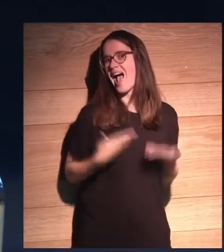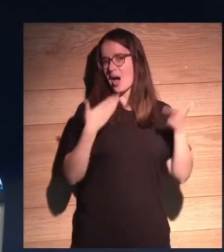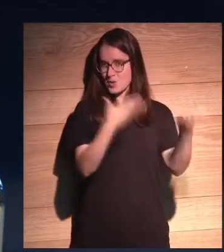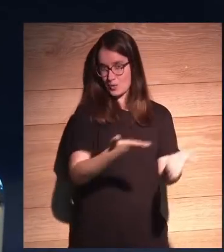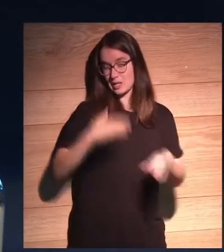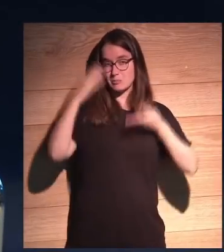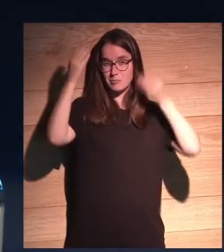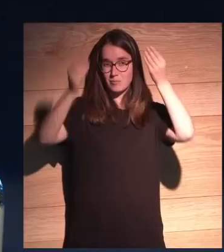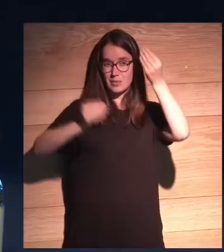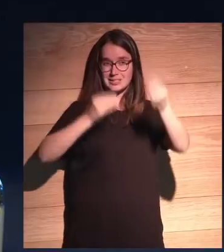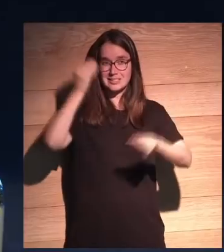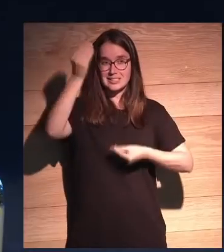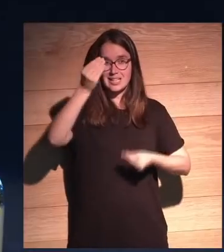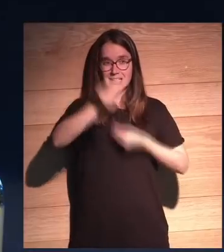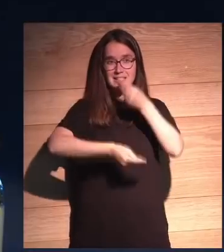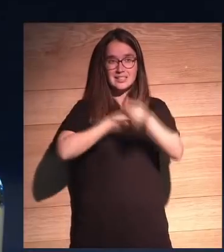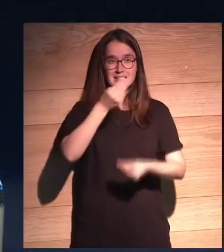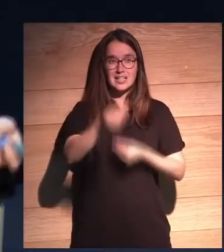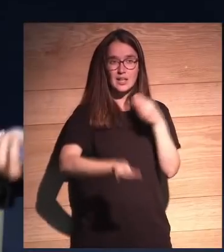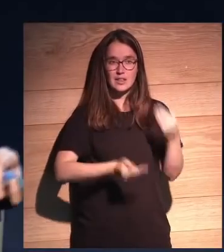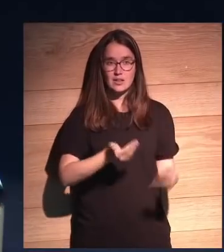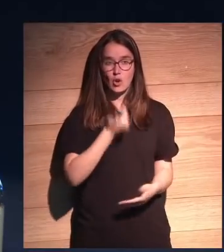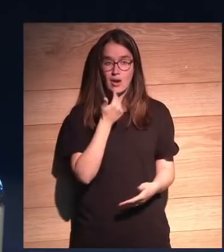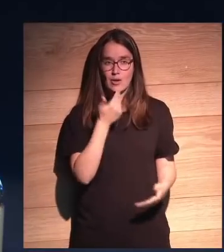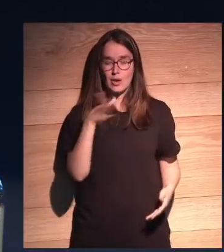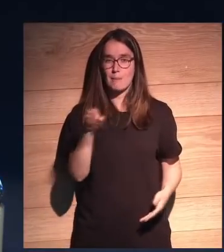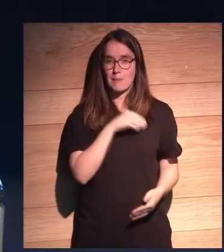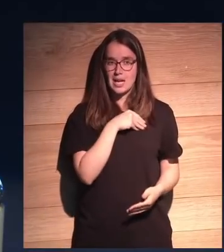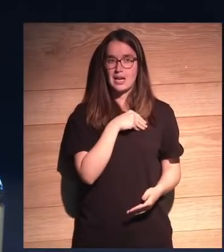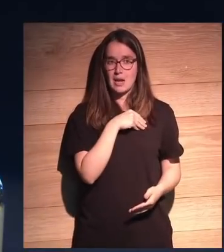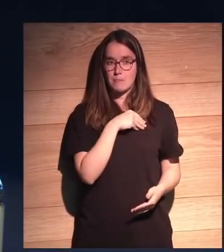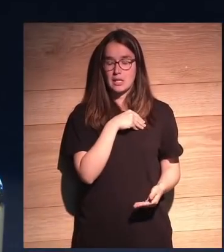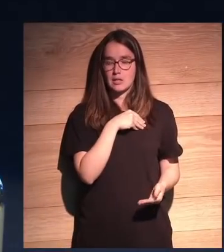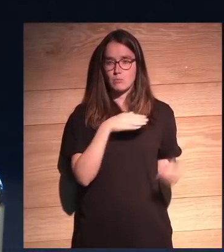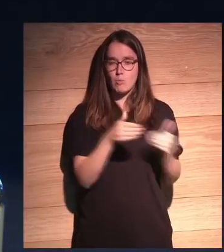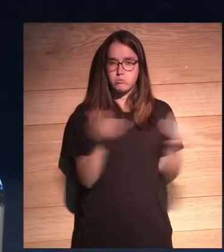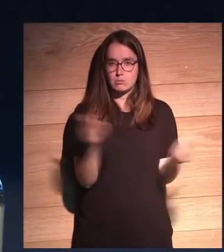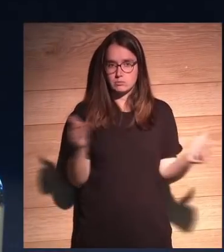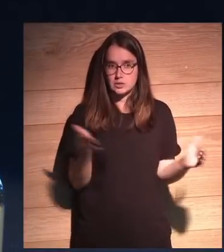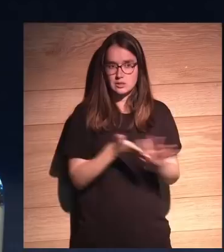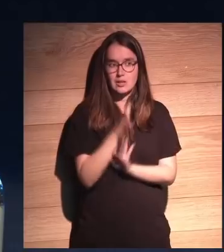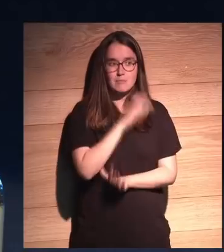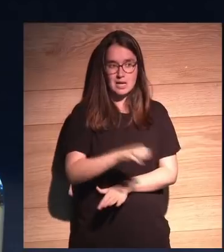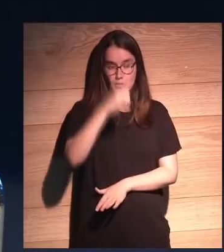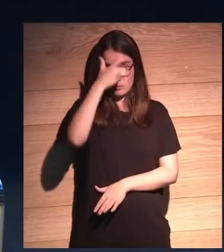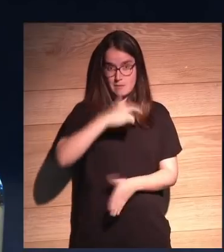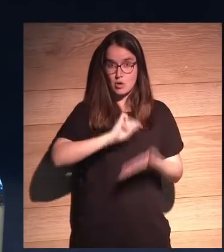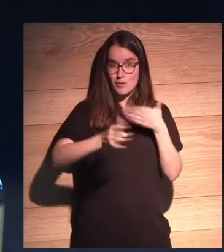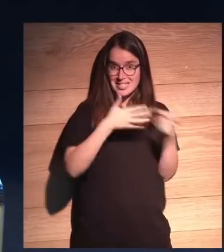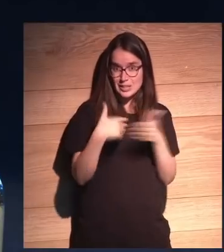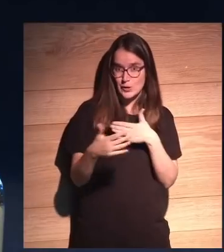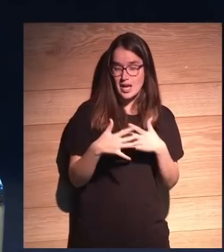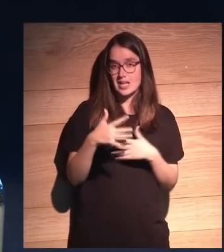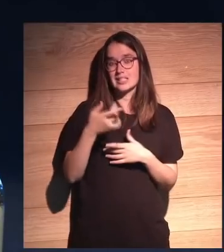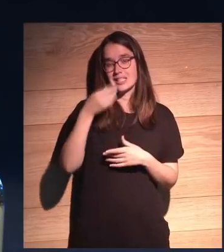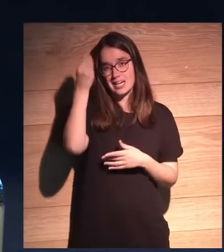es pensar que están haciendo posible que algo que vale la pena vea la luz. Entonces es maravilloso para mí como autora,